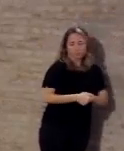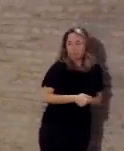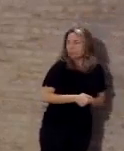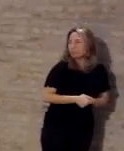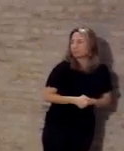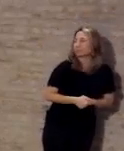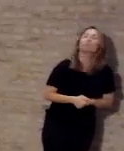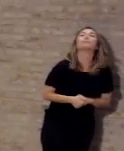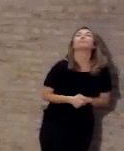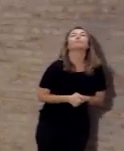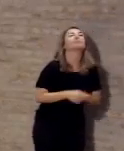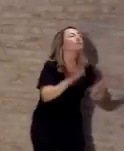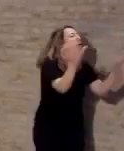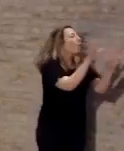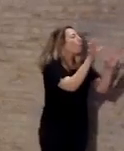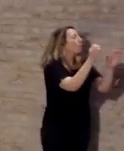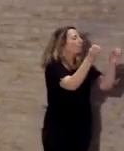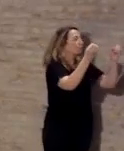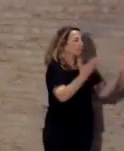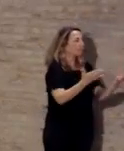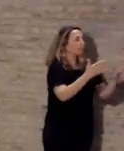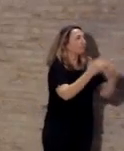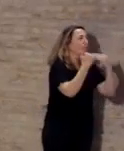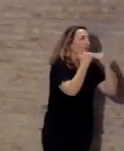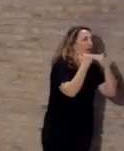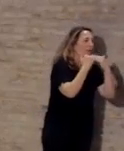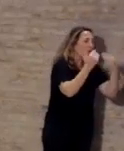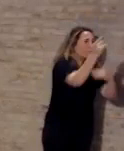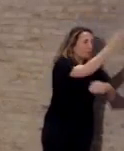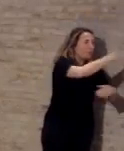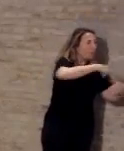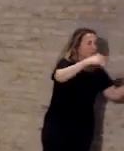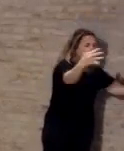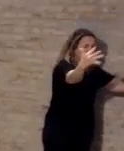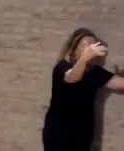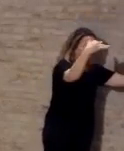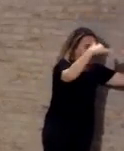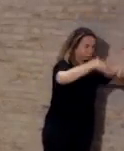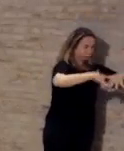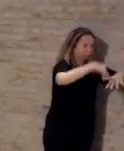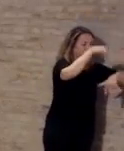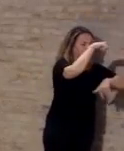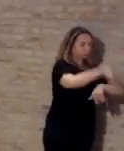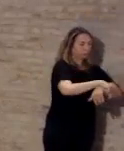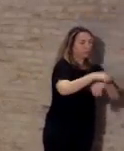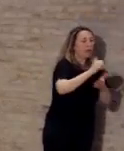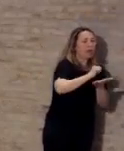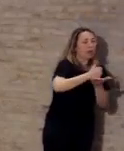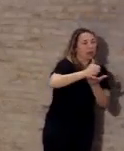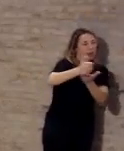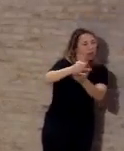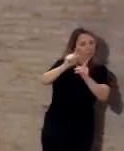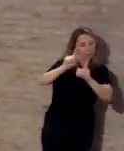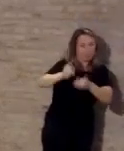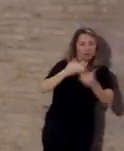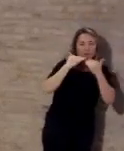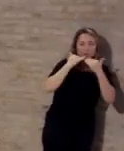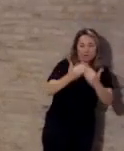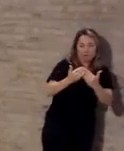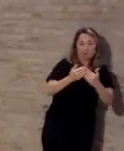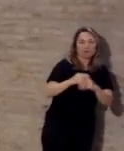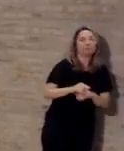esto bueno hola Cómo están Muchas gracias a todos y todas por estar acá y acá las compañeras